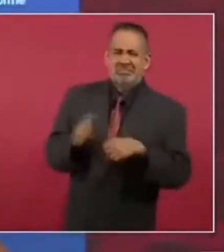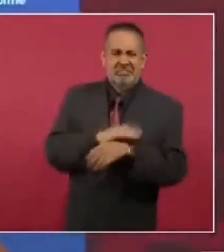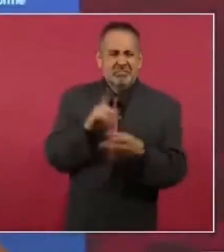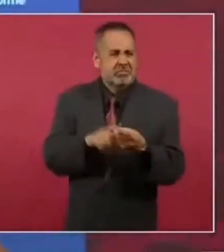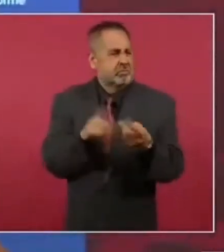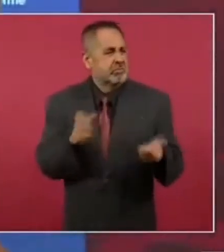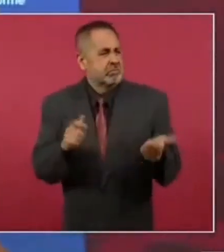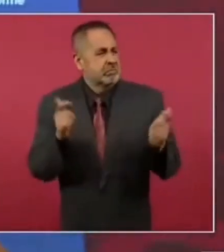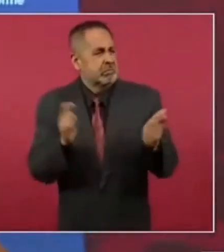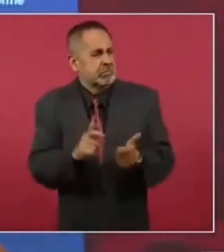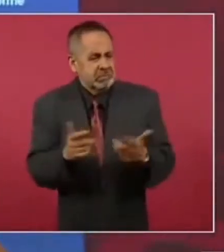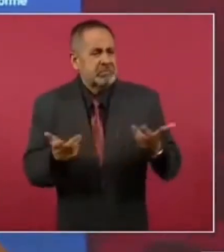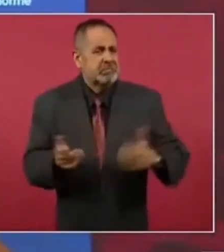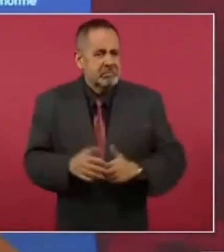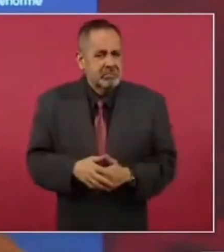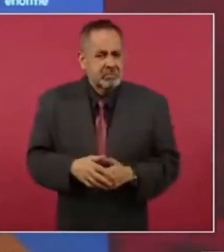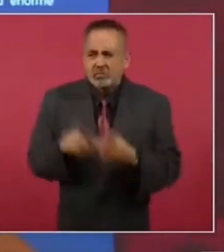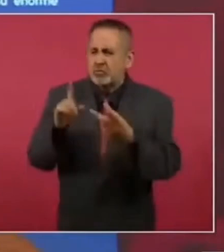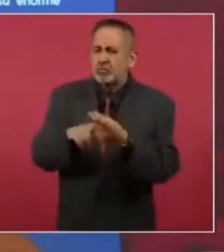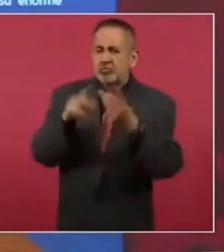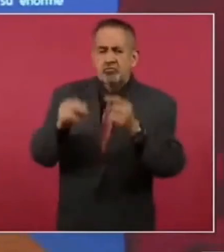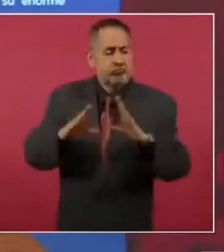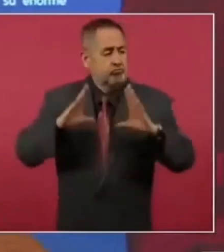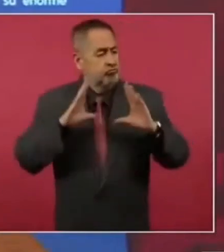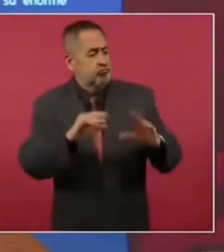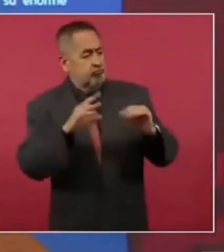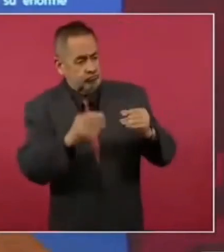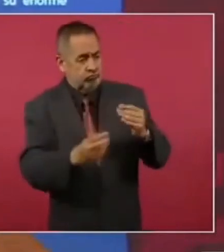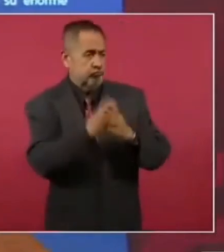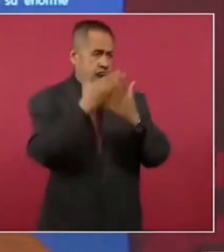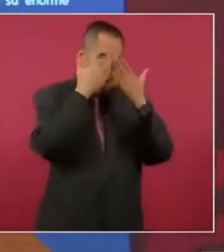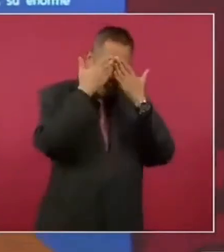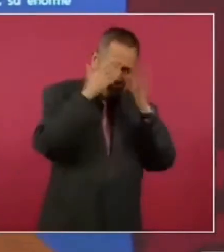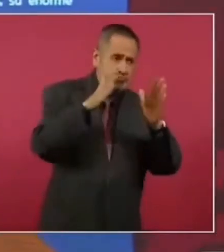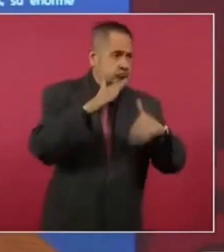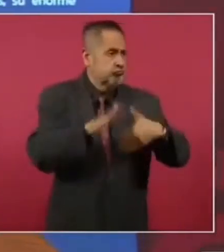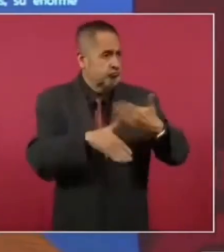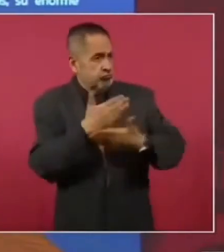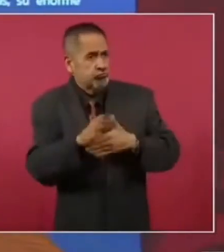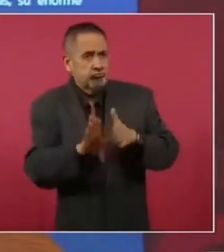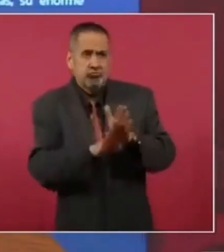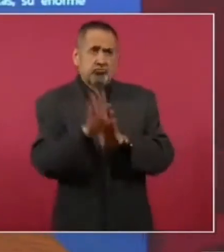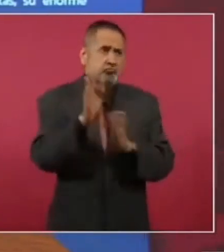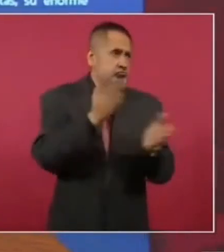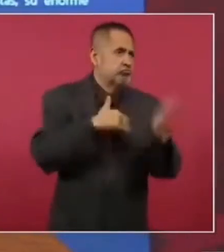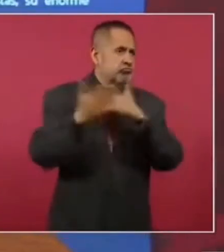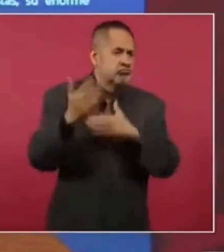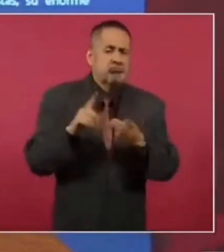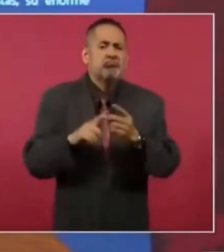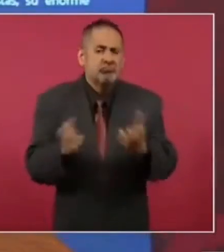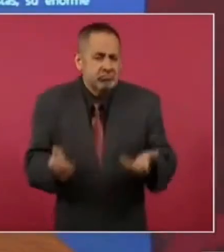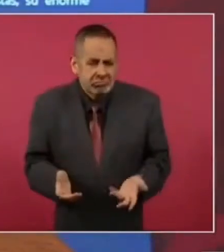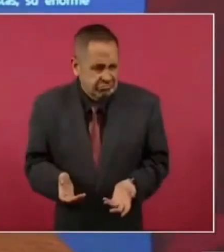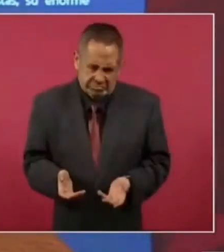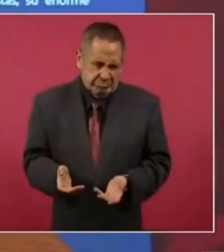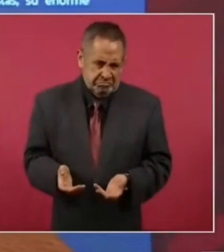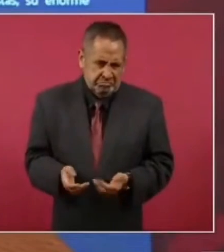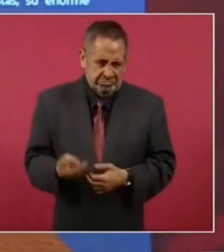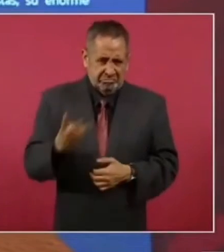¿dónde quedó la civilización? Si en 3 siglos,